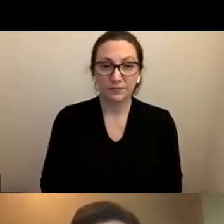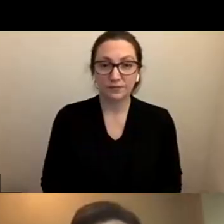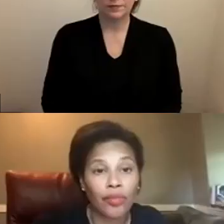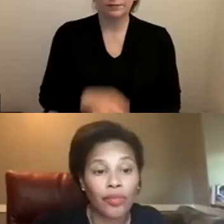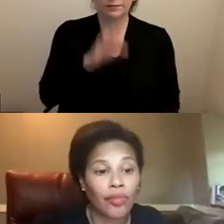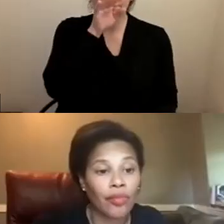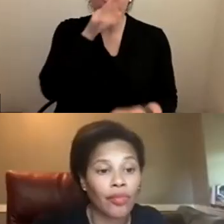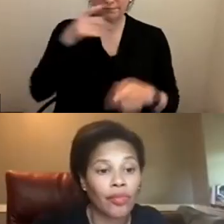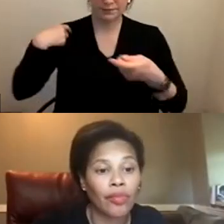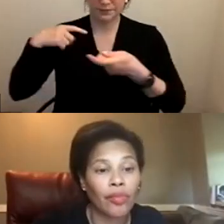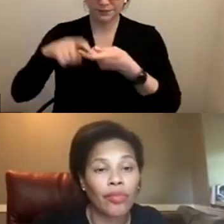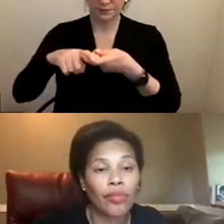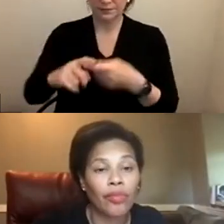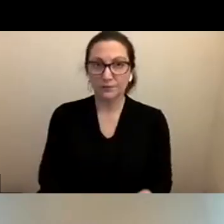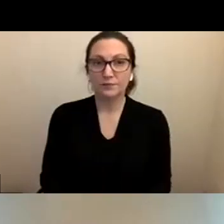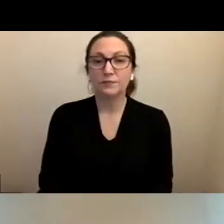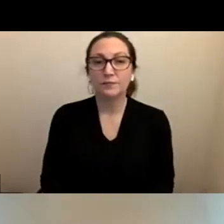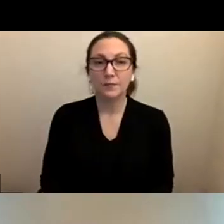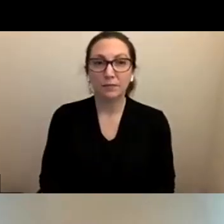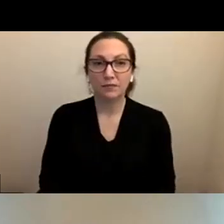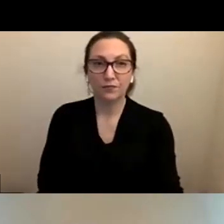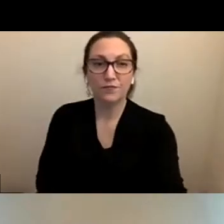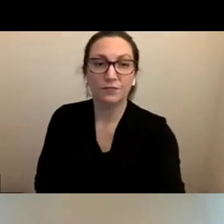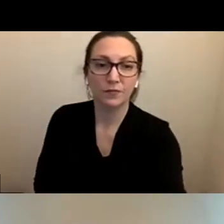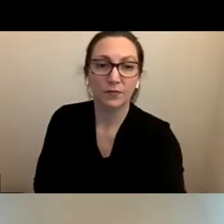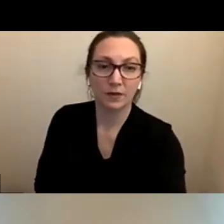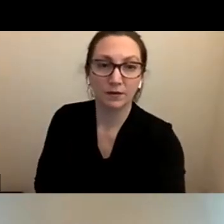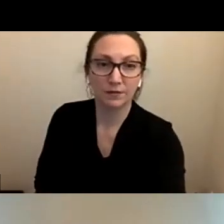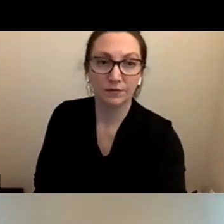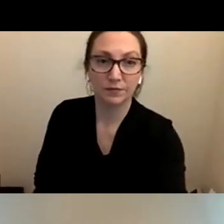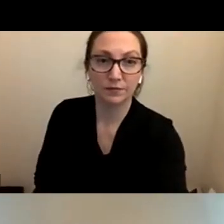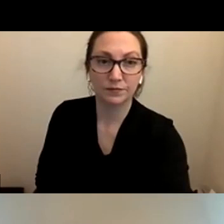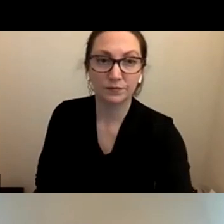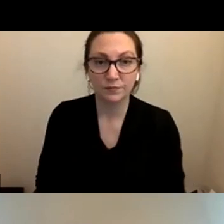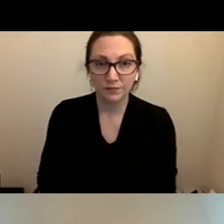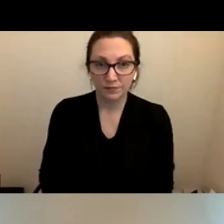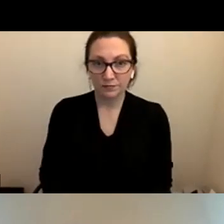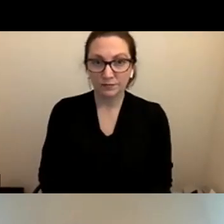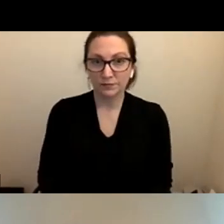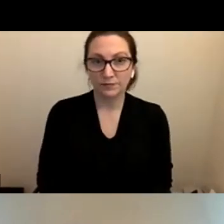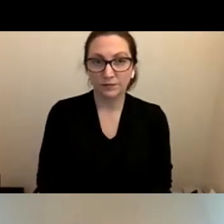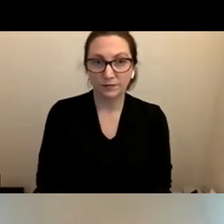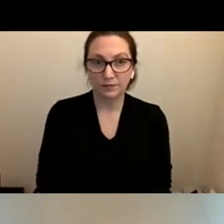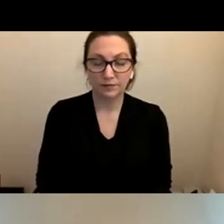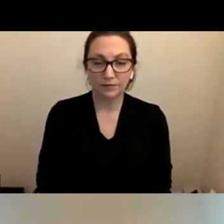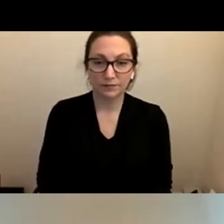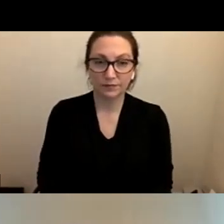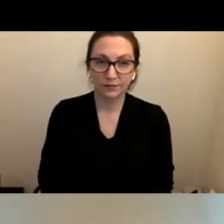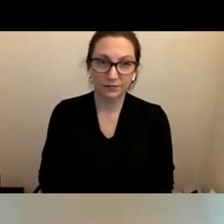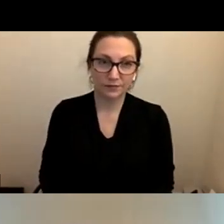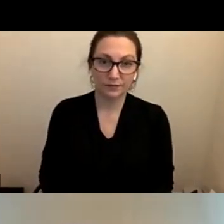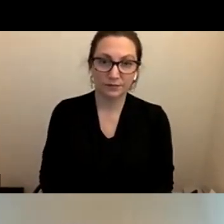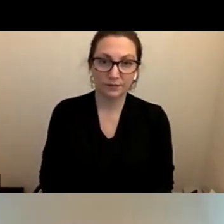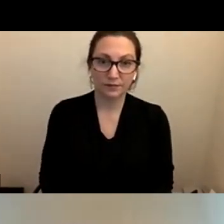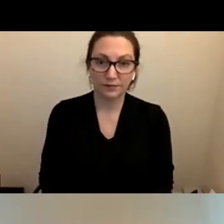noches, damas y caballeros. Mi nombre es Randolph Domínguez. Voy a ser su intérprete simultáneo de esta noche. Para accesar el